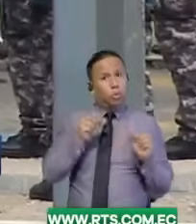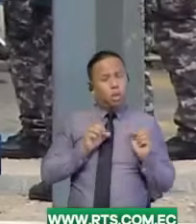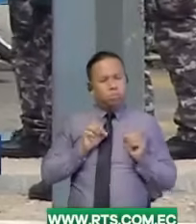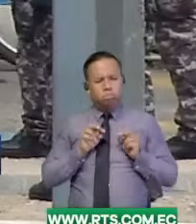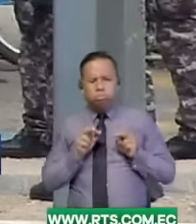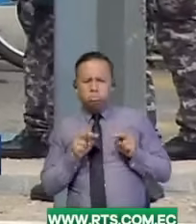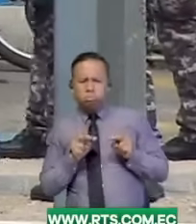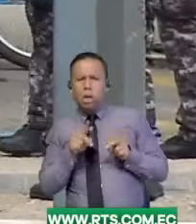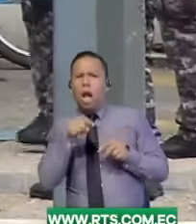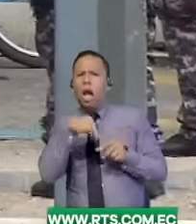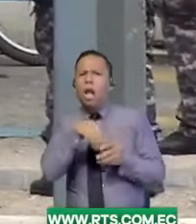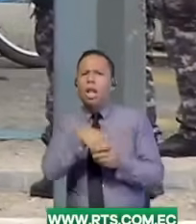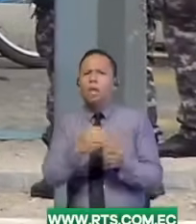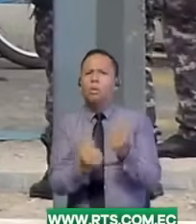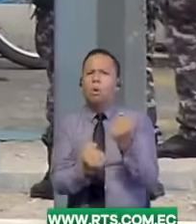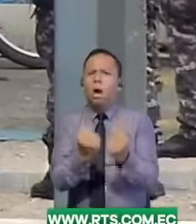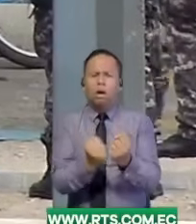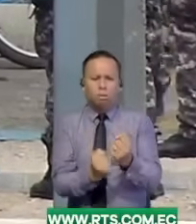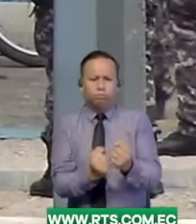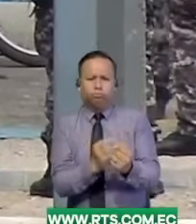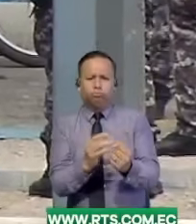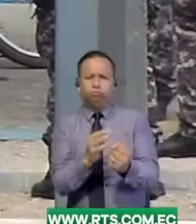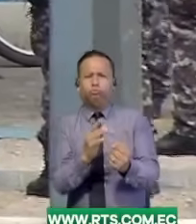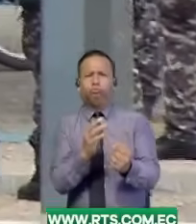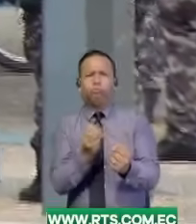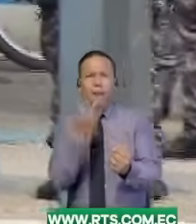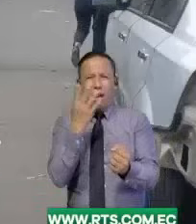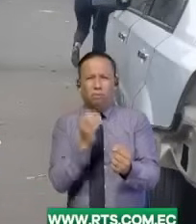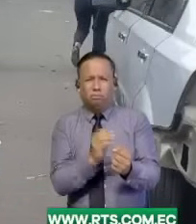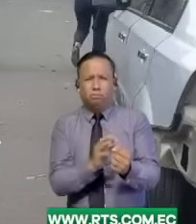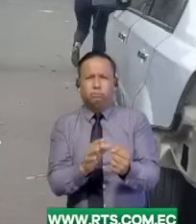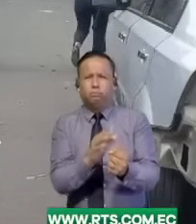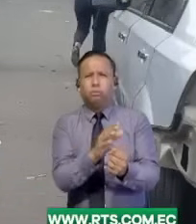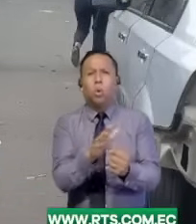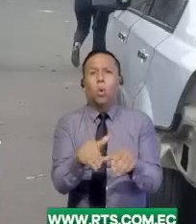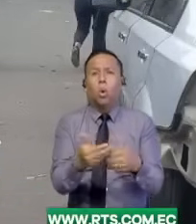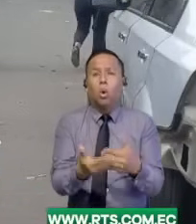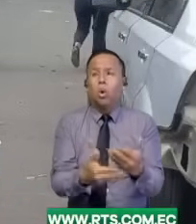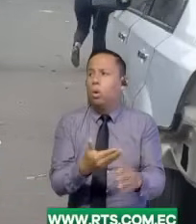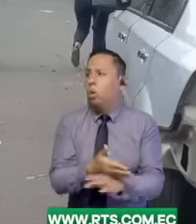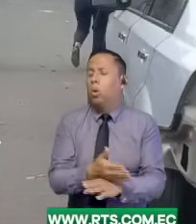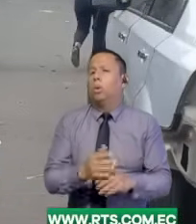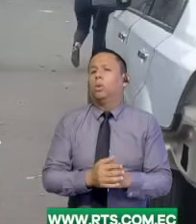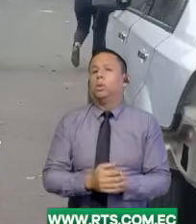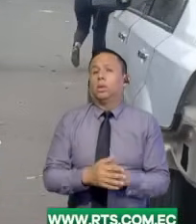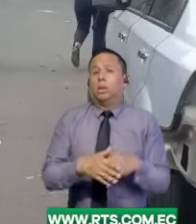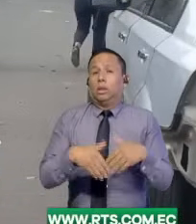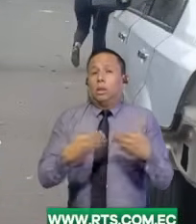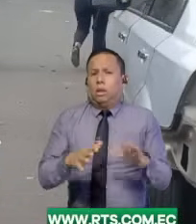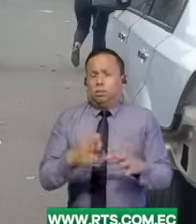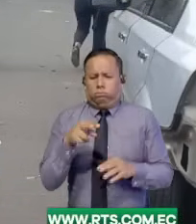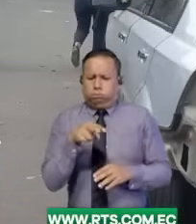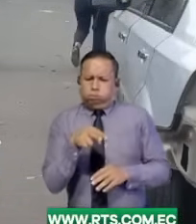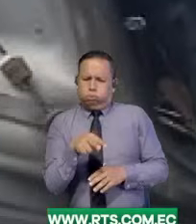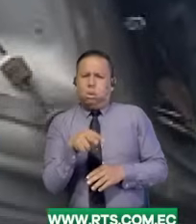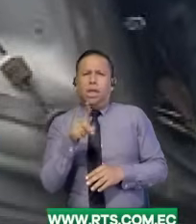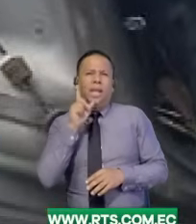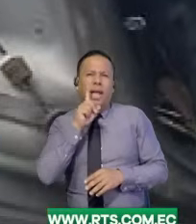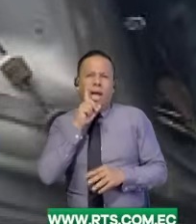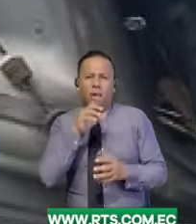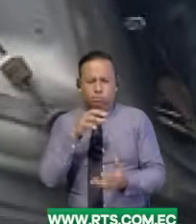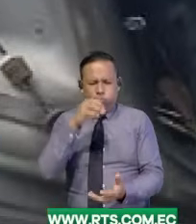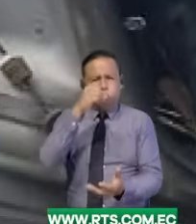que salía. Tenían temor de acercarse hasta que detonó. Alcanzó a ver una funda negra, plástica,